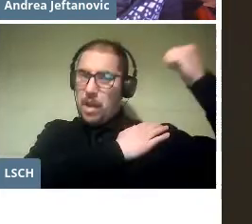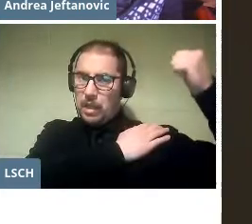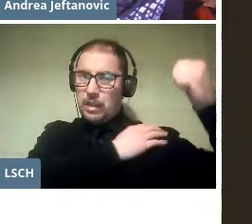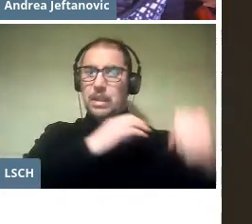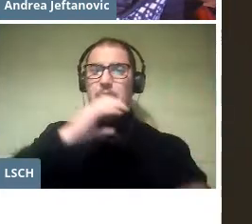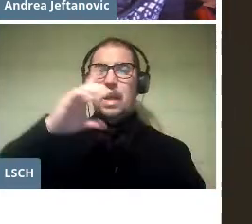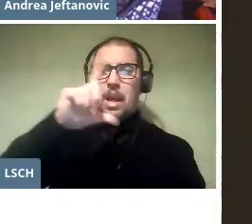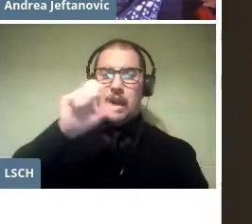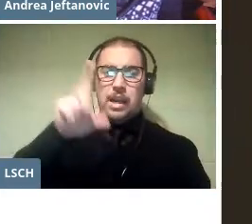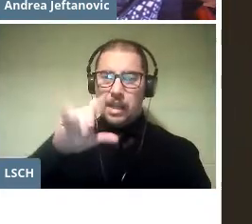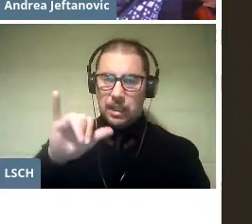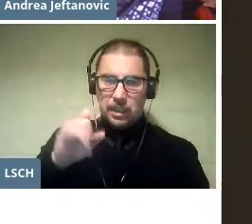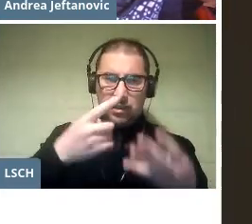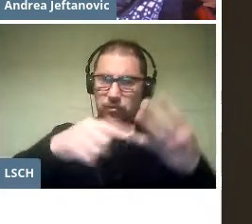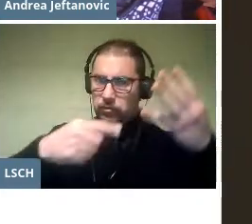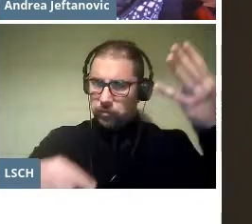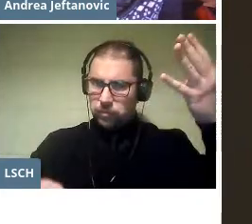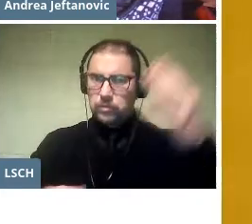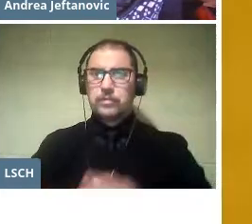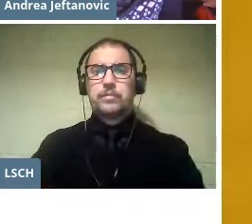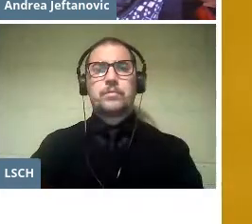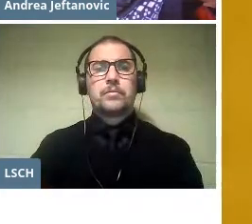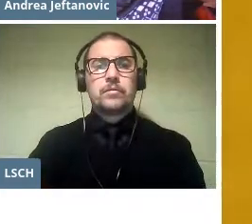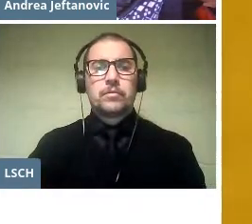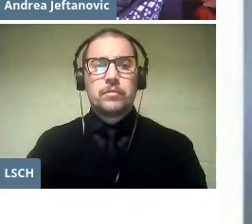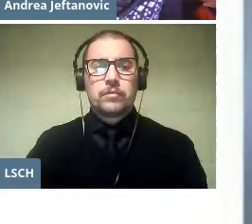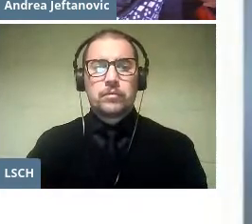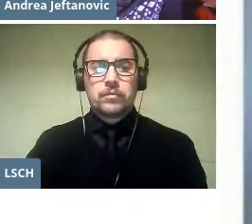Kern, y hay tantos más.